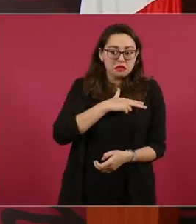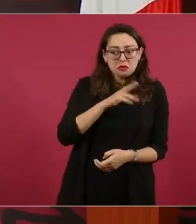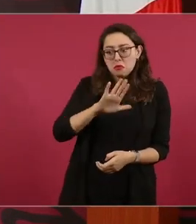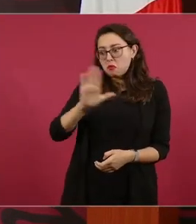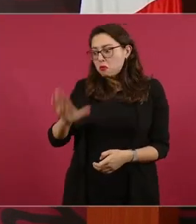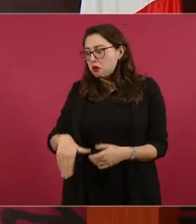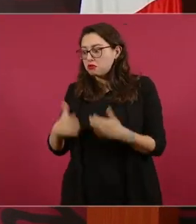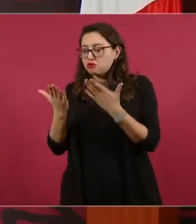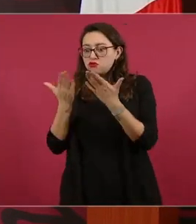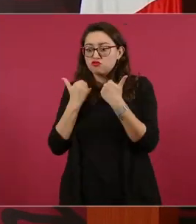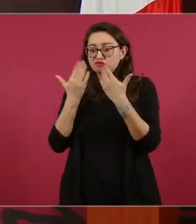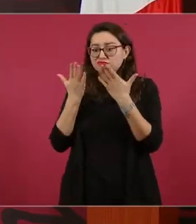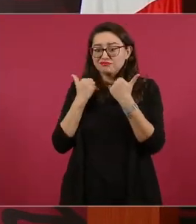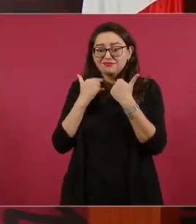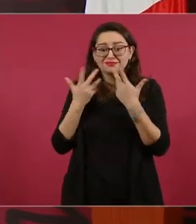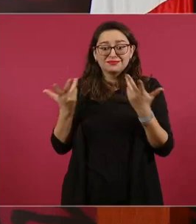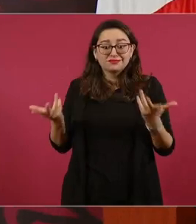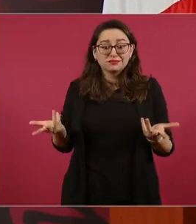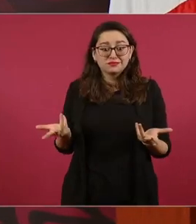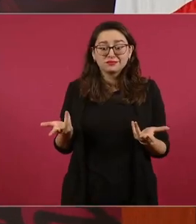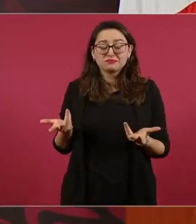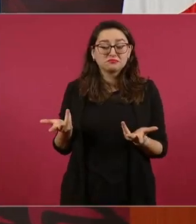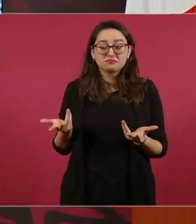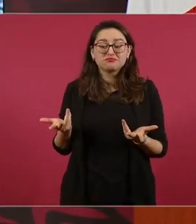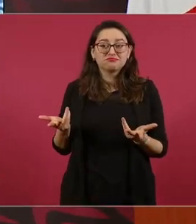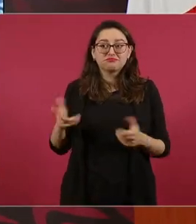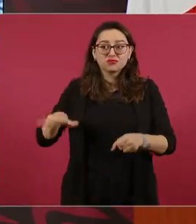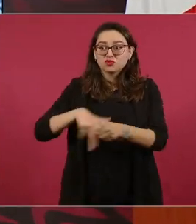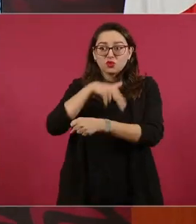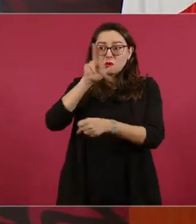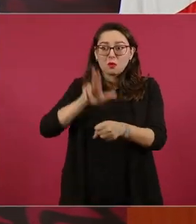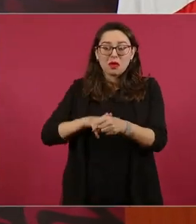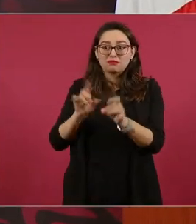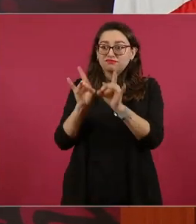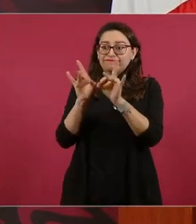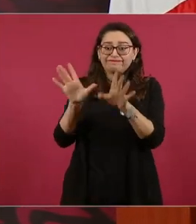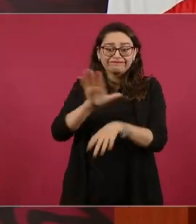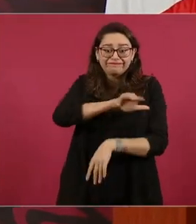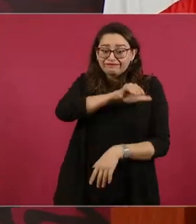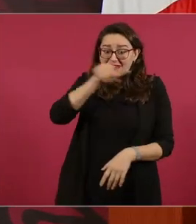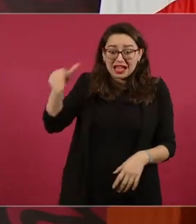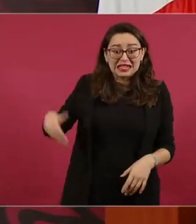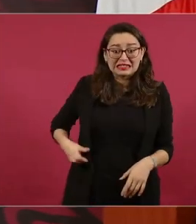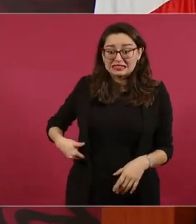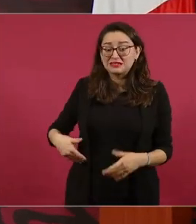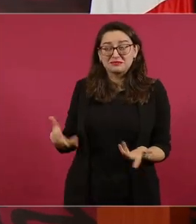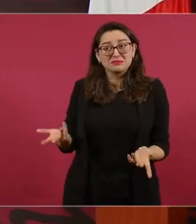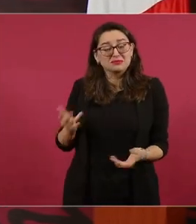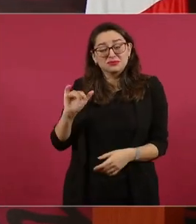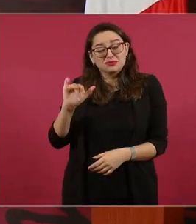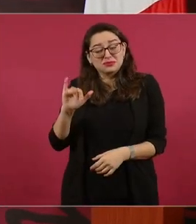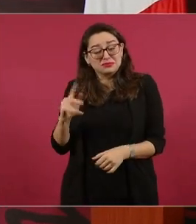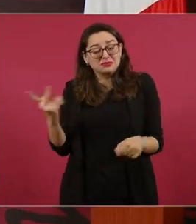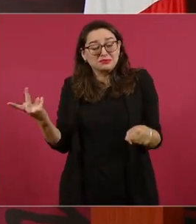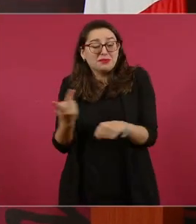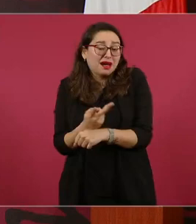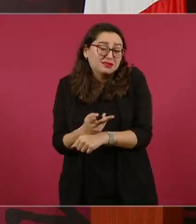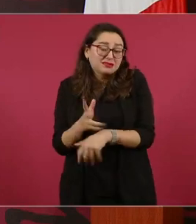pero son accidentes, estamos hablando de obras muy grandes. Cuando construimos el segundo piso, me